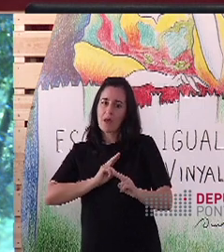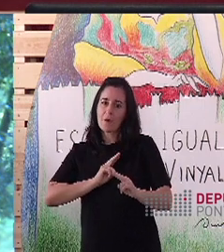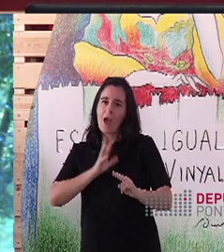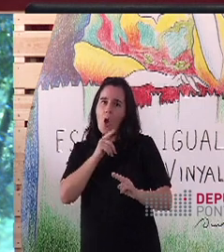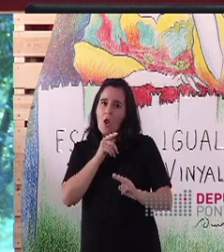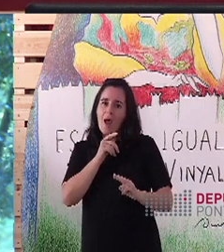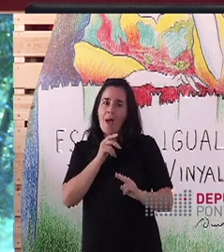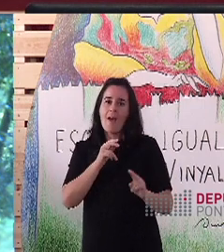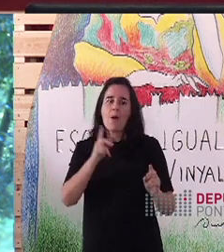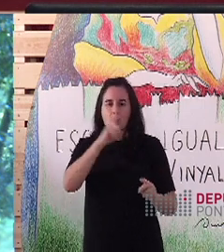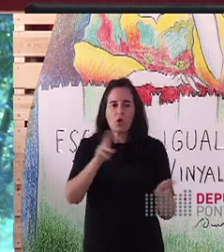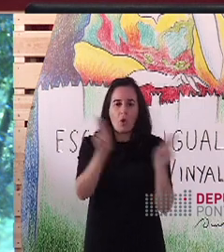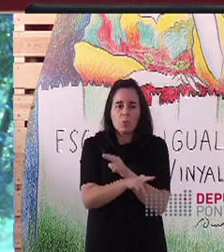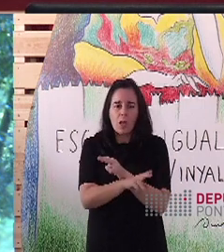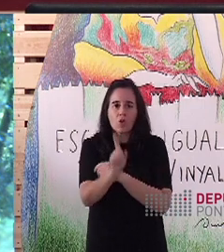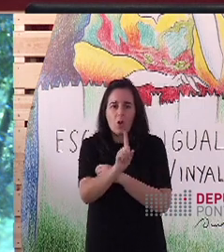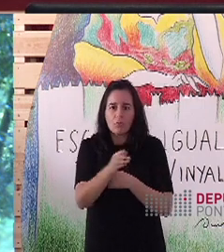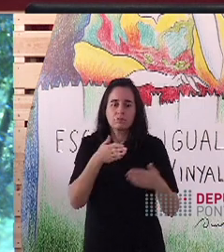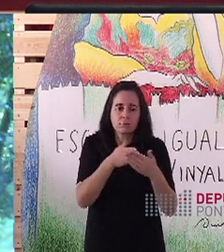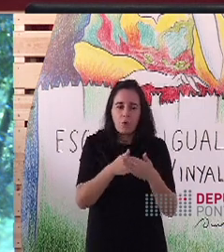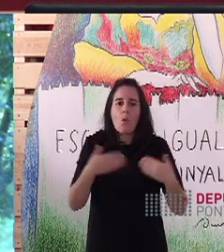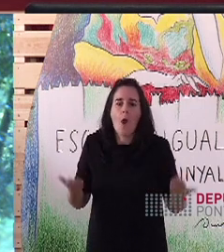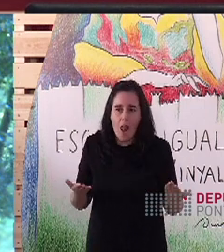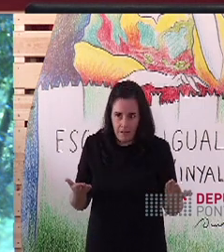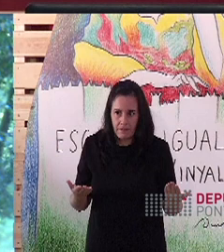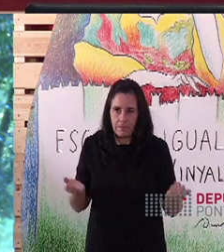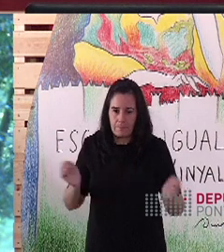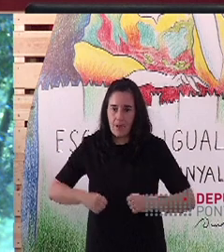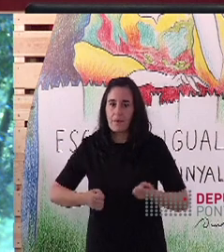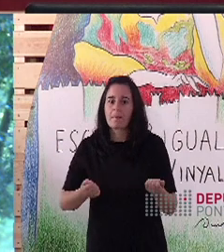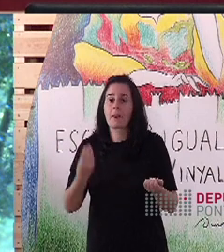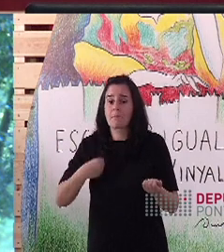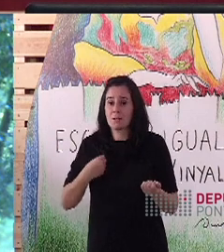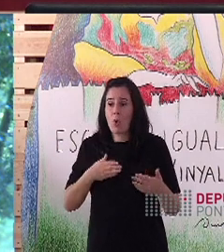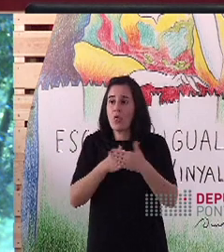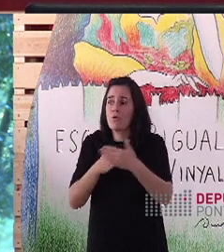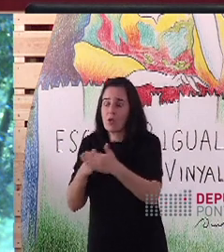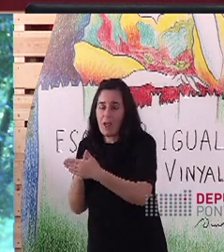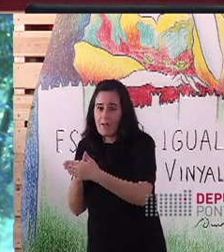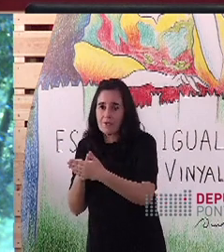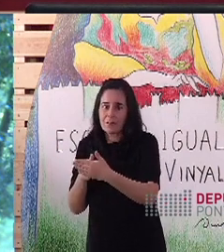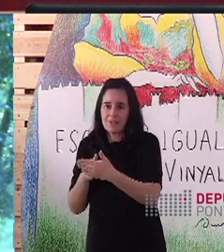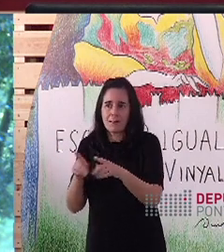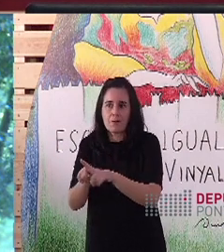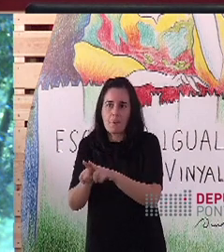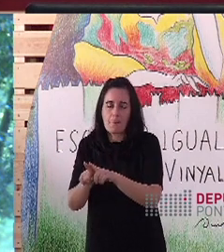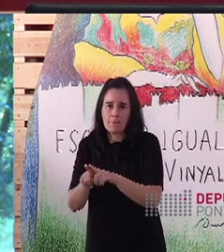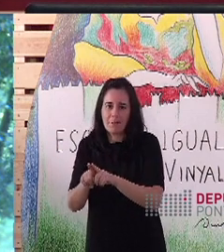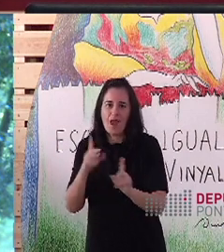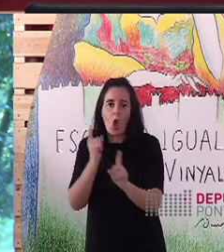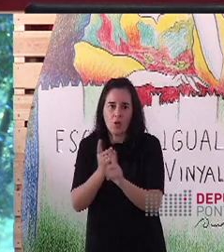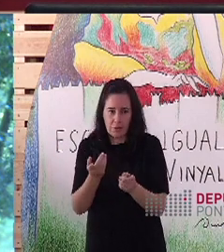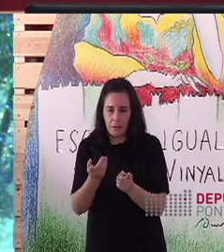en estos momentos, sobre las dificultades que al mismo tiempo son dos resistencias. El